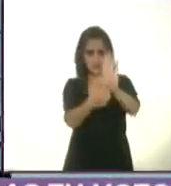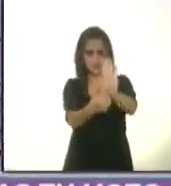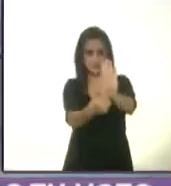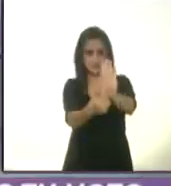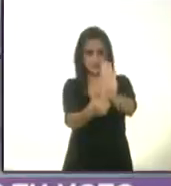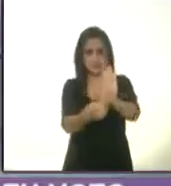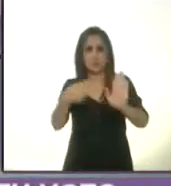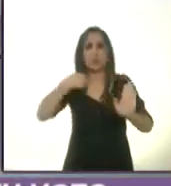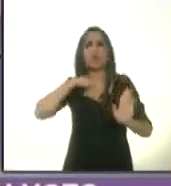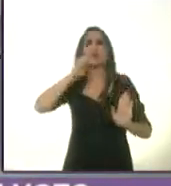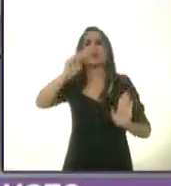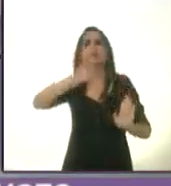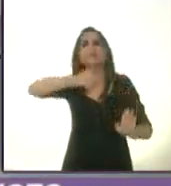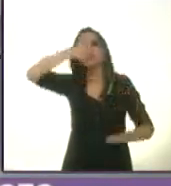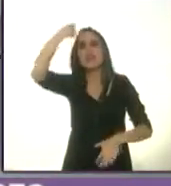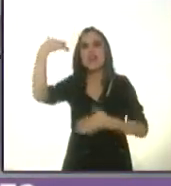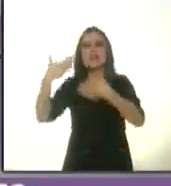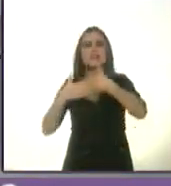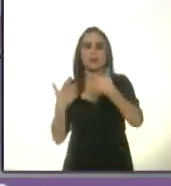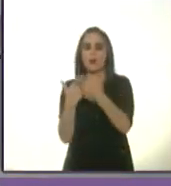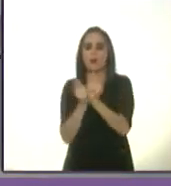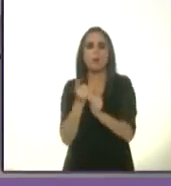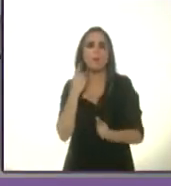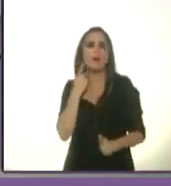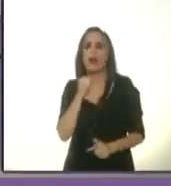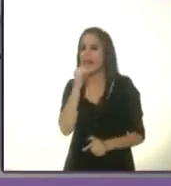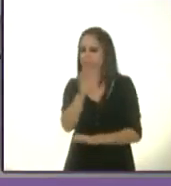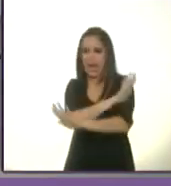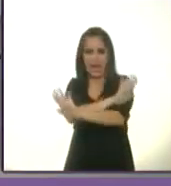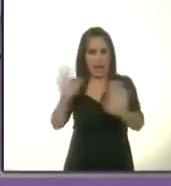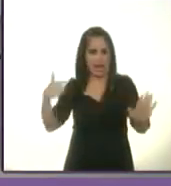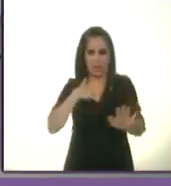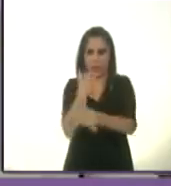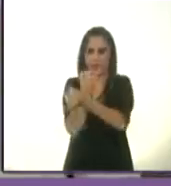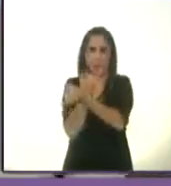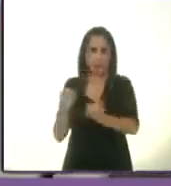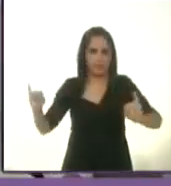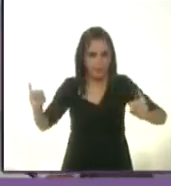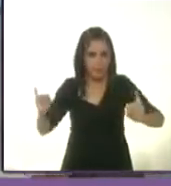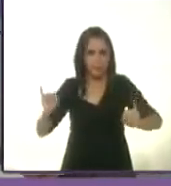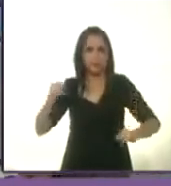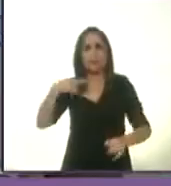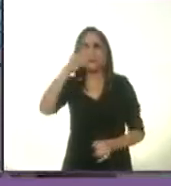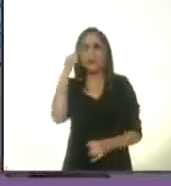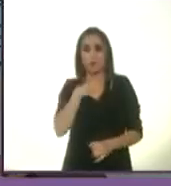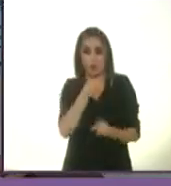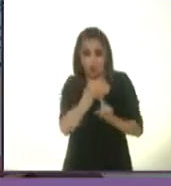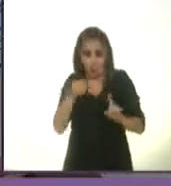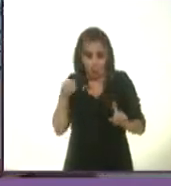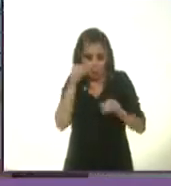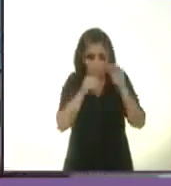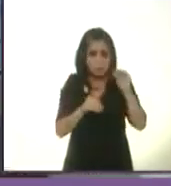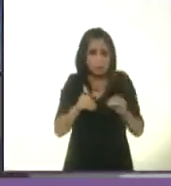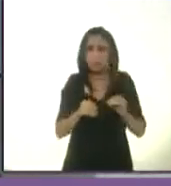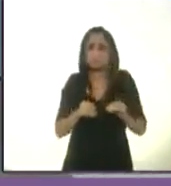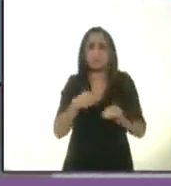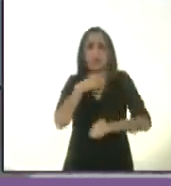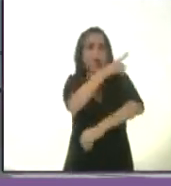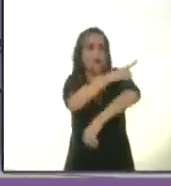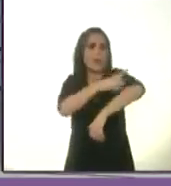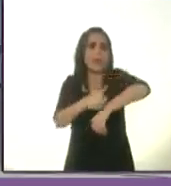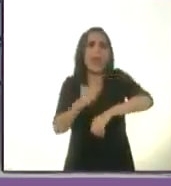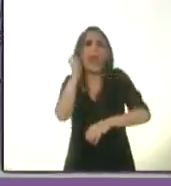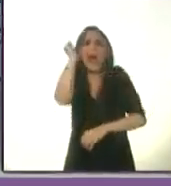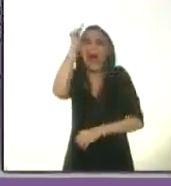soy una candidata sin partido una candidata que no trae una estructura que delegaciones atrás de